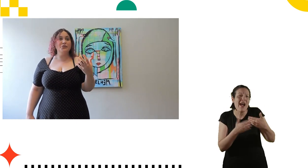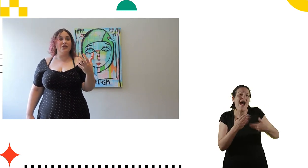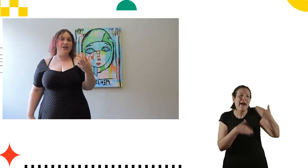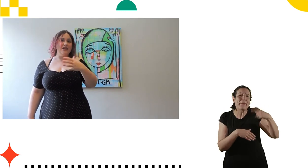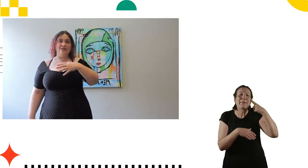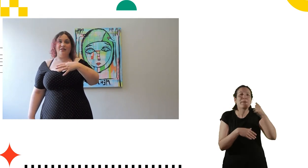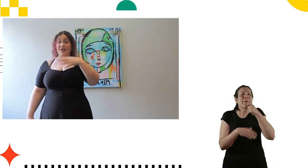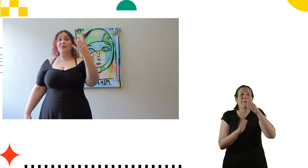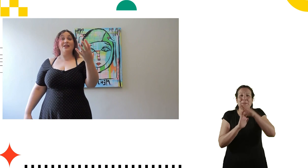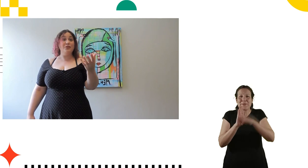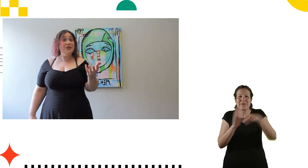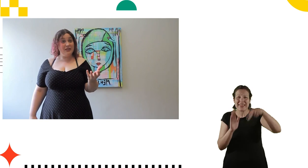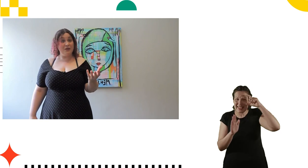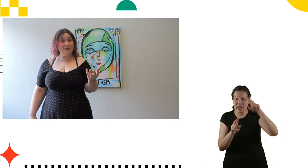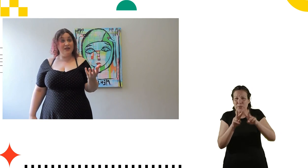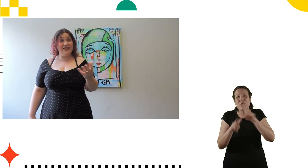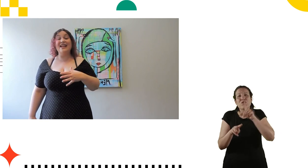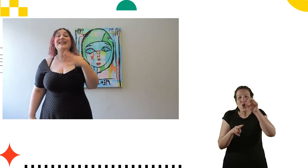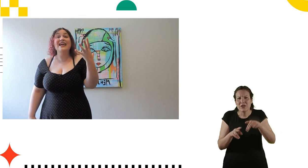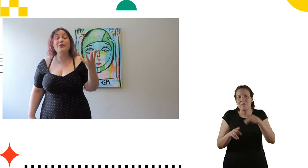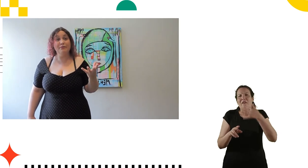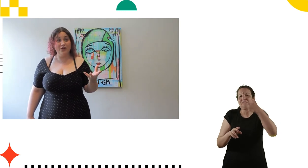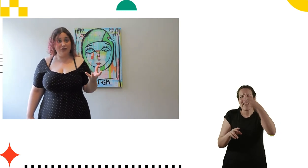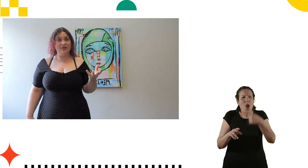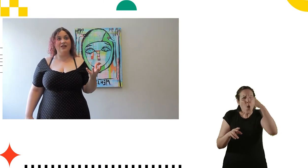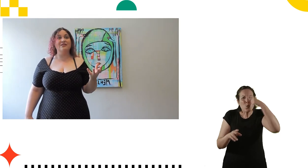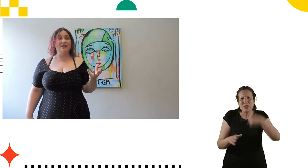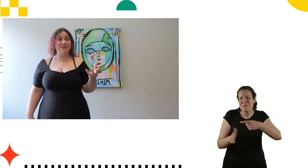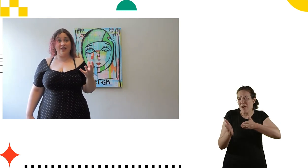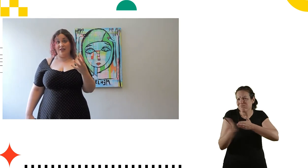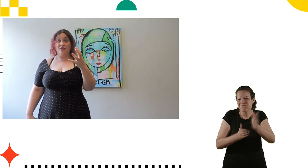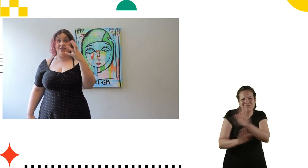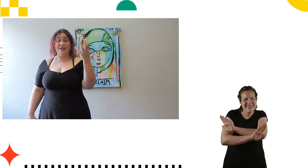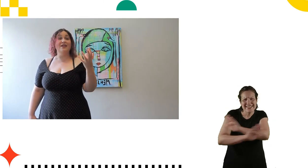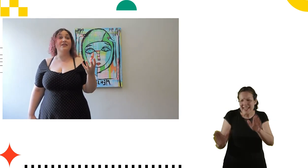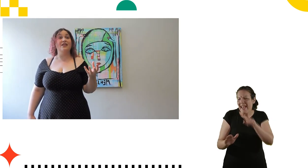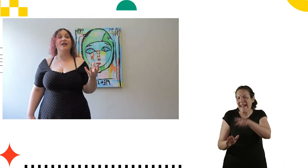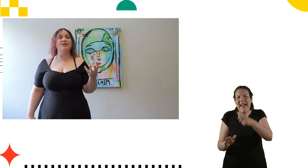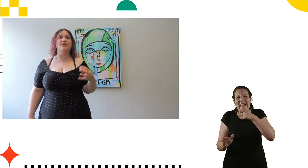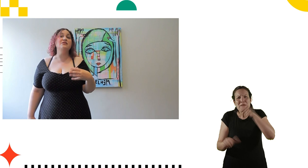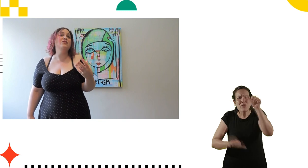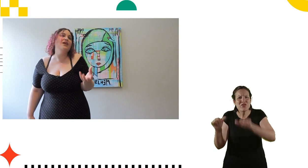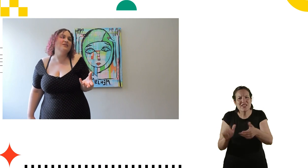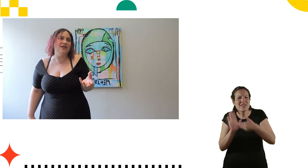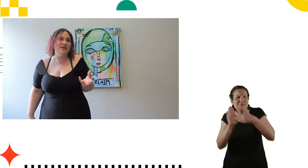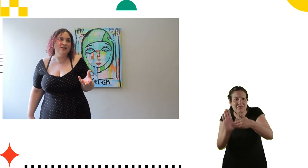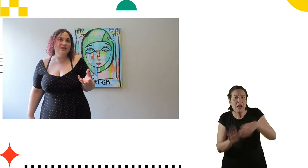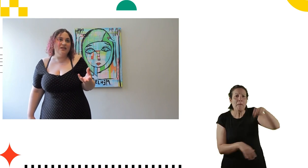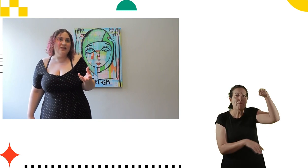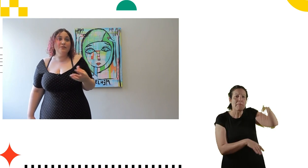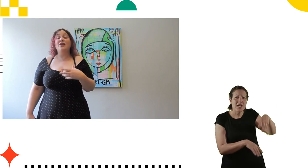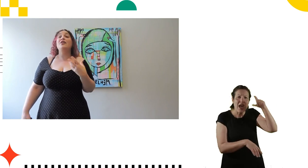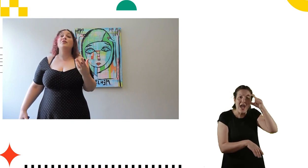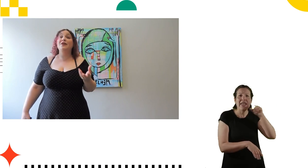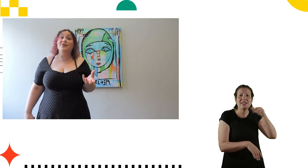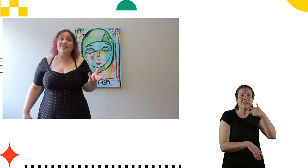leyes de Newton eran la verdad última y eran el ejemplo en la ciencia de lo que era la verdad, hasta que llegó Einstein.